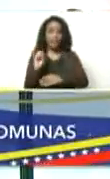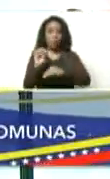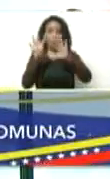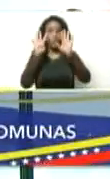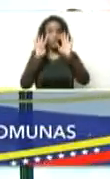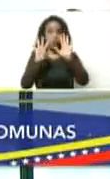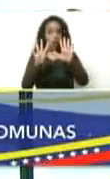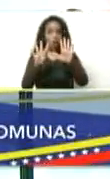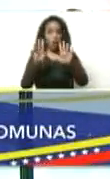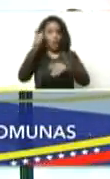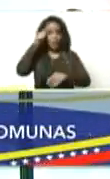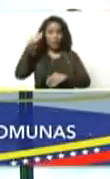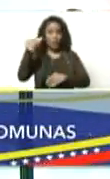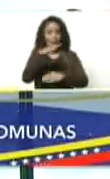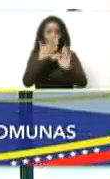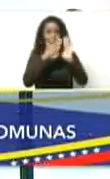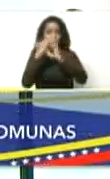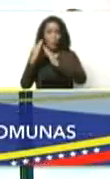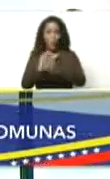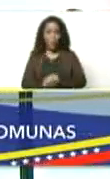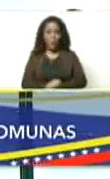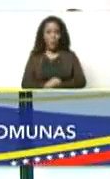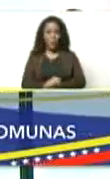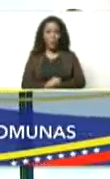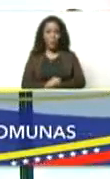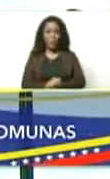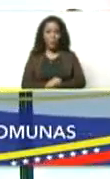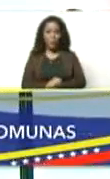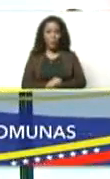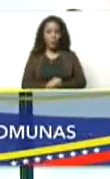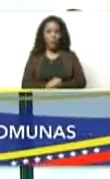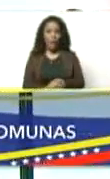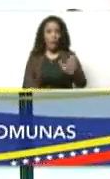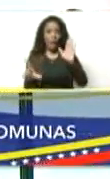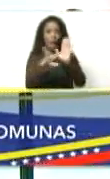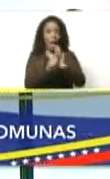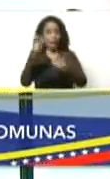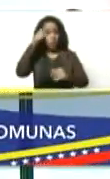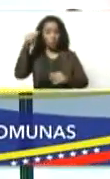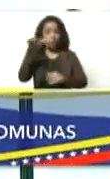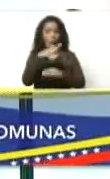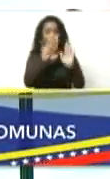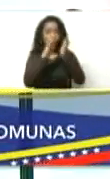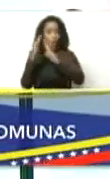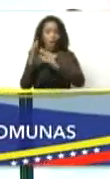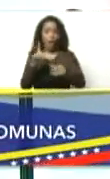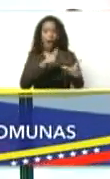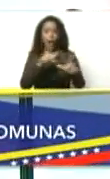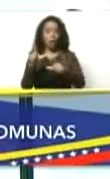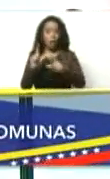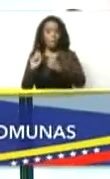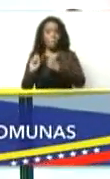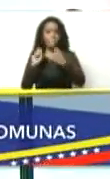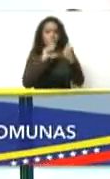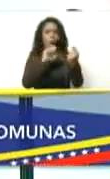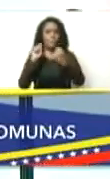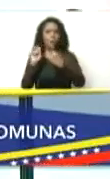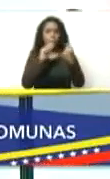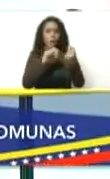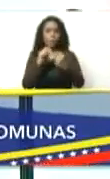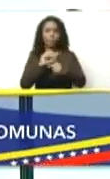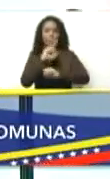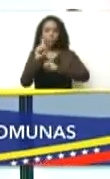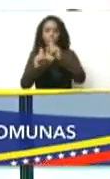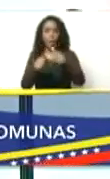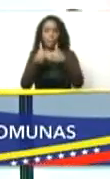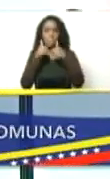309 ciudades comunales. La ley de ciudades comunales está debatiéndose y consultándose muy